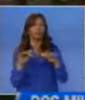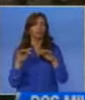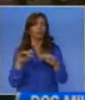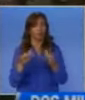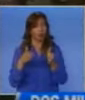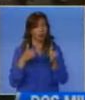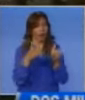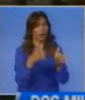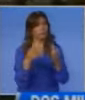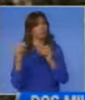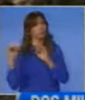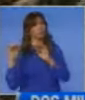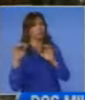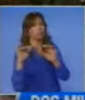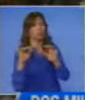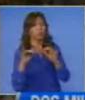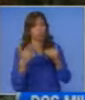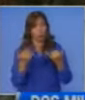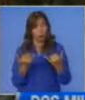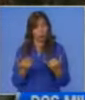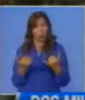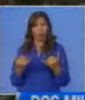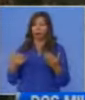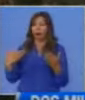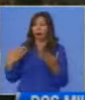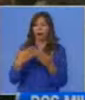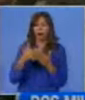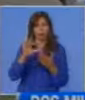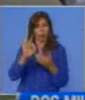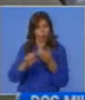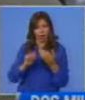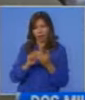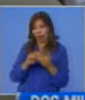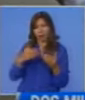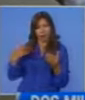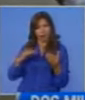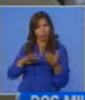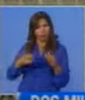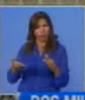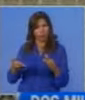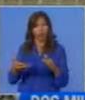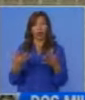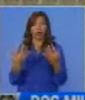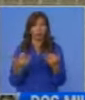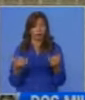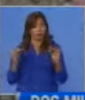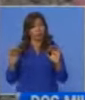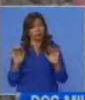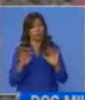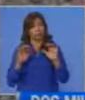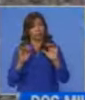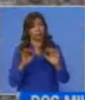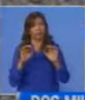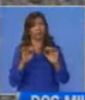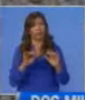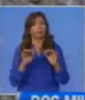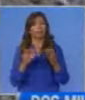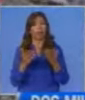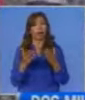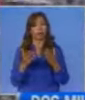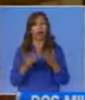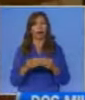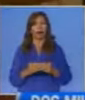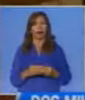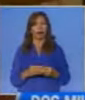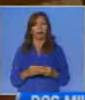Hoy, 9 años después, se esperan miles de personas en la Plaza de San Pedro para ser testigos de la llegada de